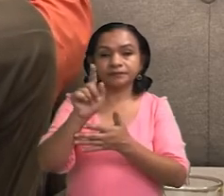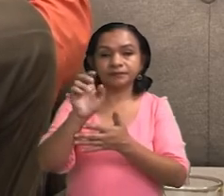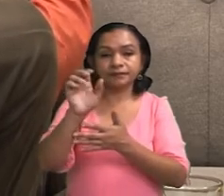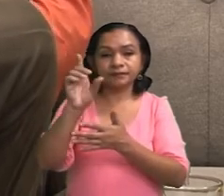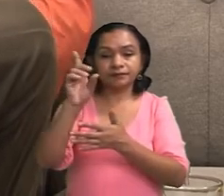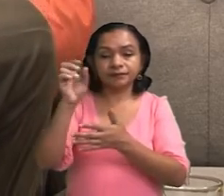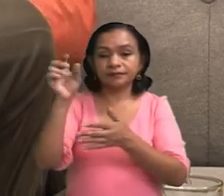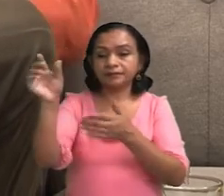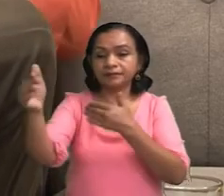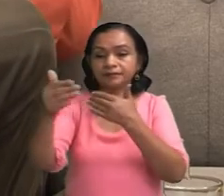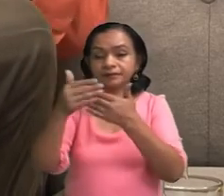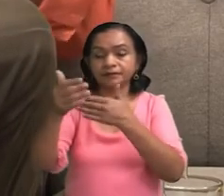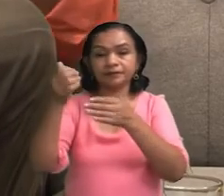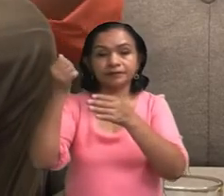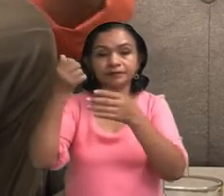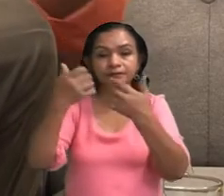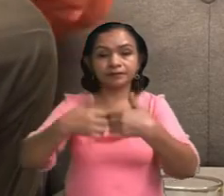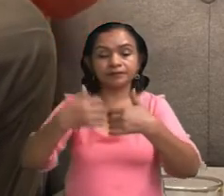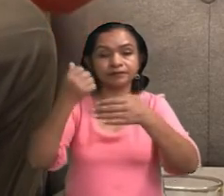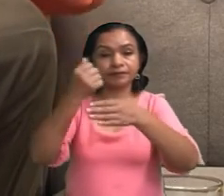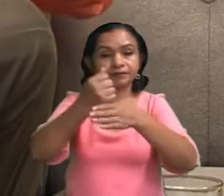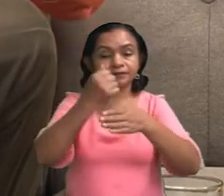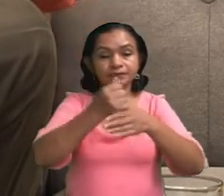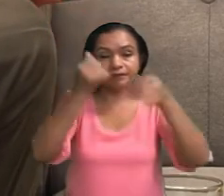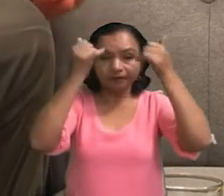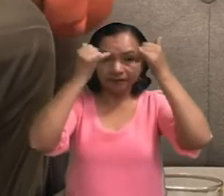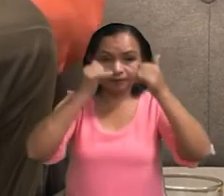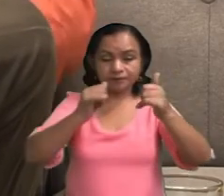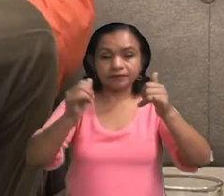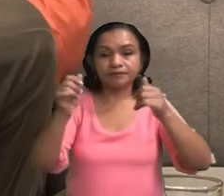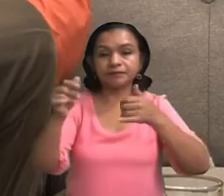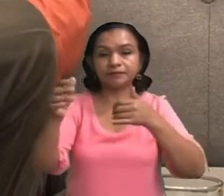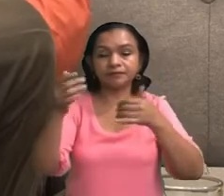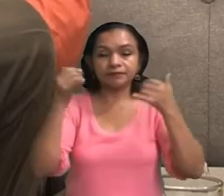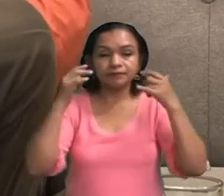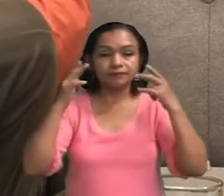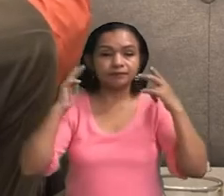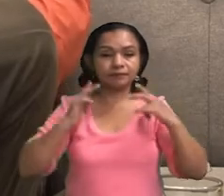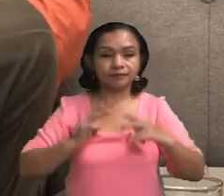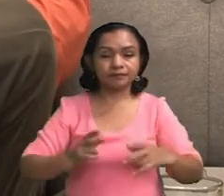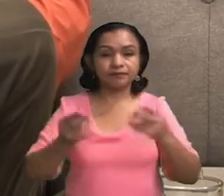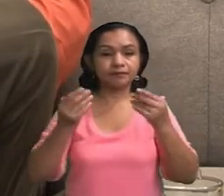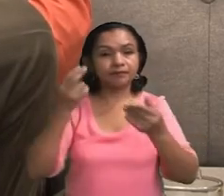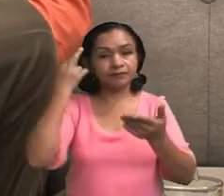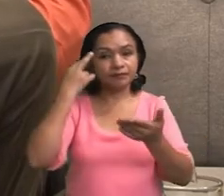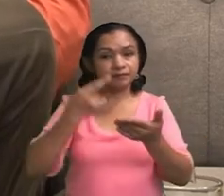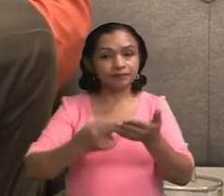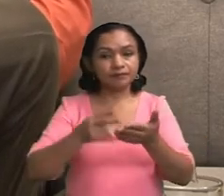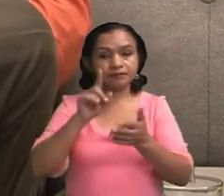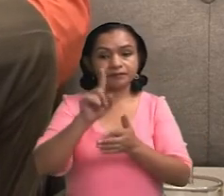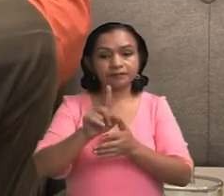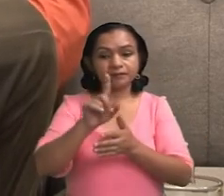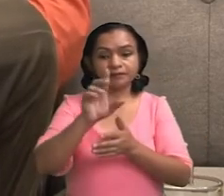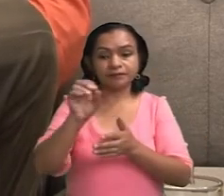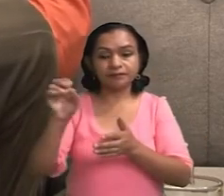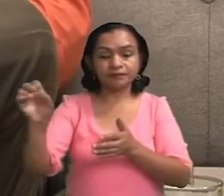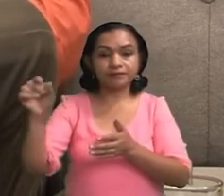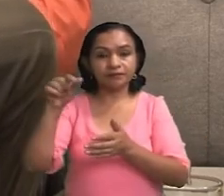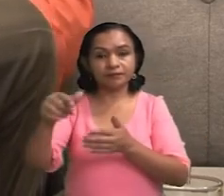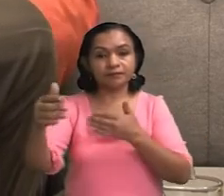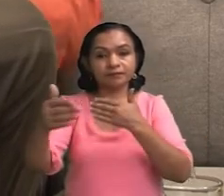el matadero. Entonces, desde cualquier municipio de Chontales, porque Chontales, recordá que está a 100 kilómetros de ese